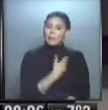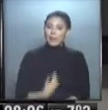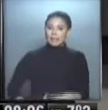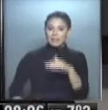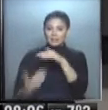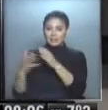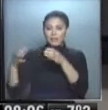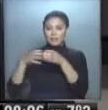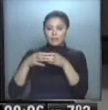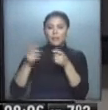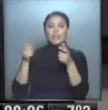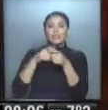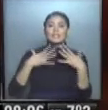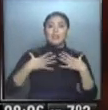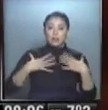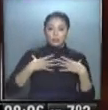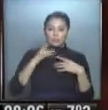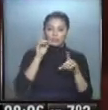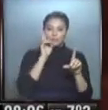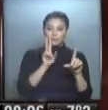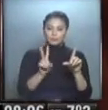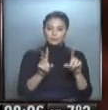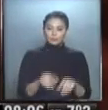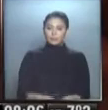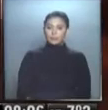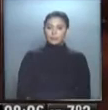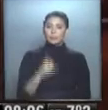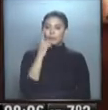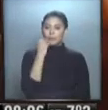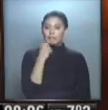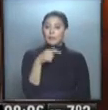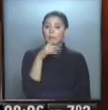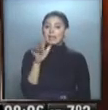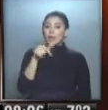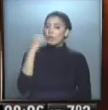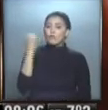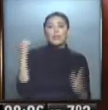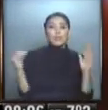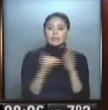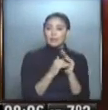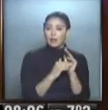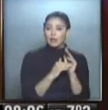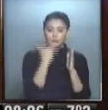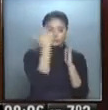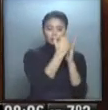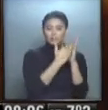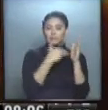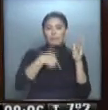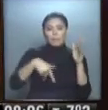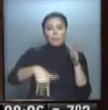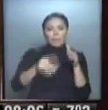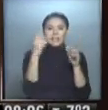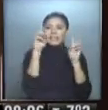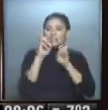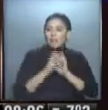de la comisión de salud del senado nacional y nos parece que es fundamental hoy incorporar en la agenda y el debate político